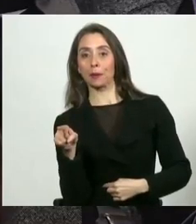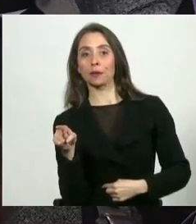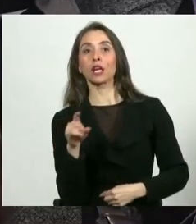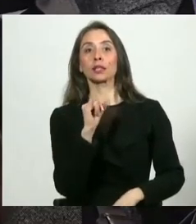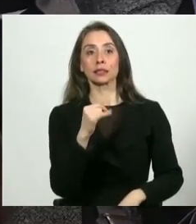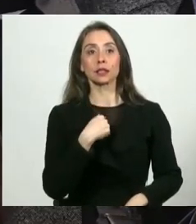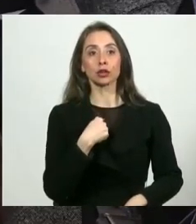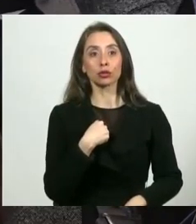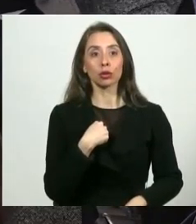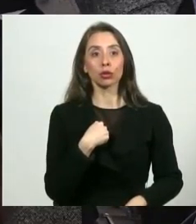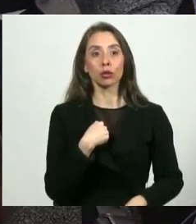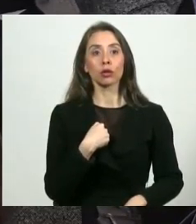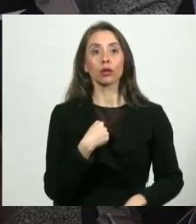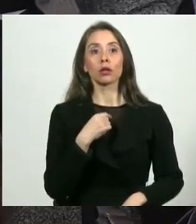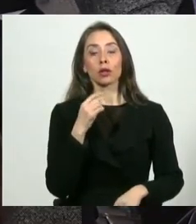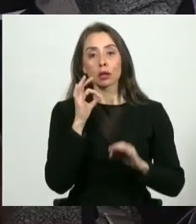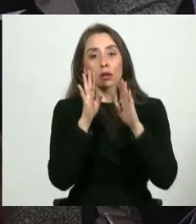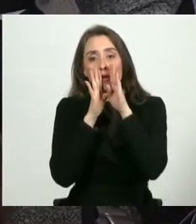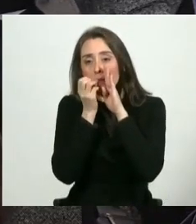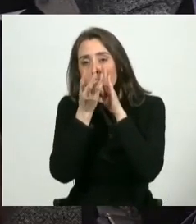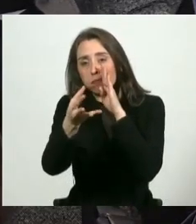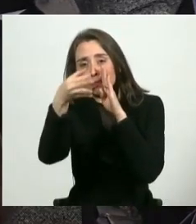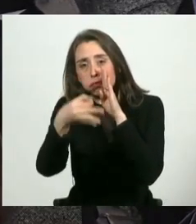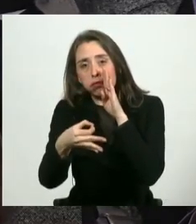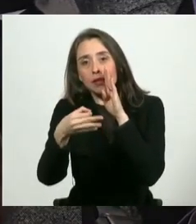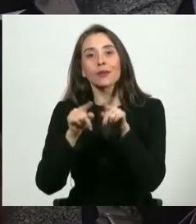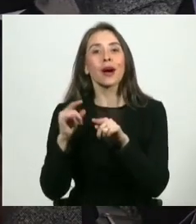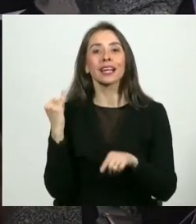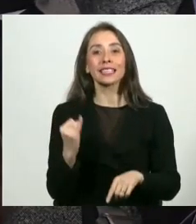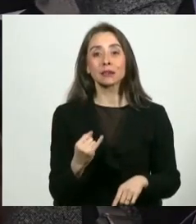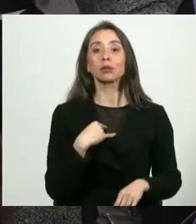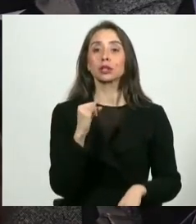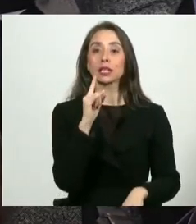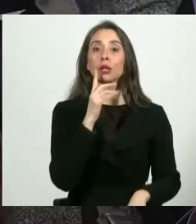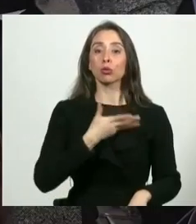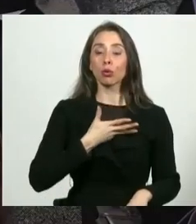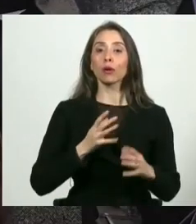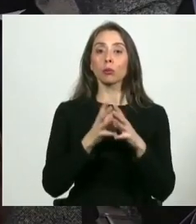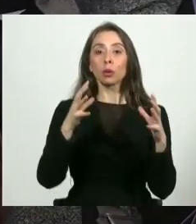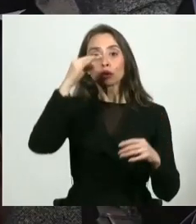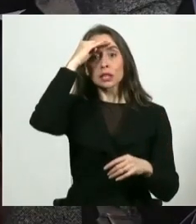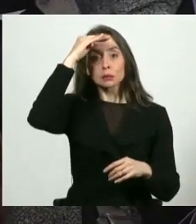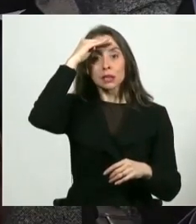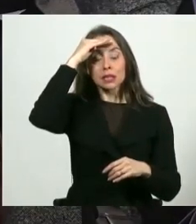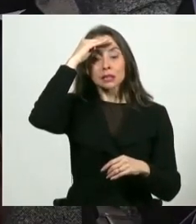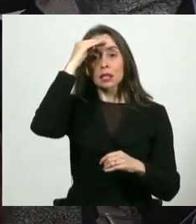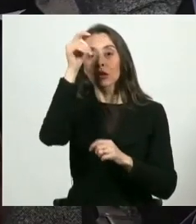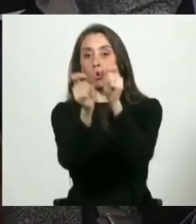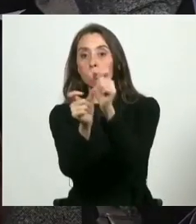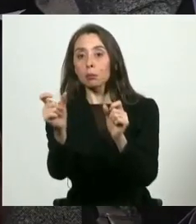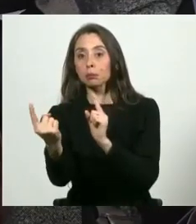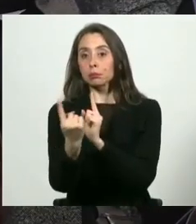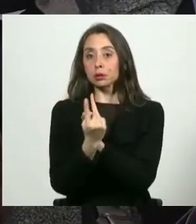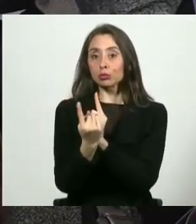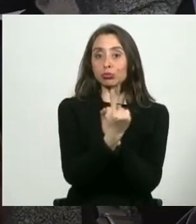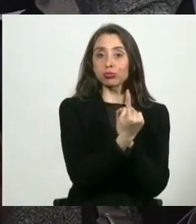tenido, y tengo que ser muy, muy, muy, muy honesta, como siempre, sí he tenido muchas experiencias con muchas personas.